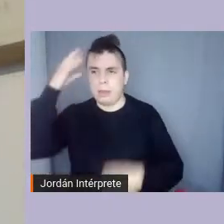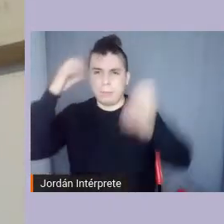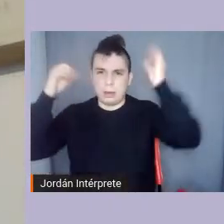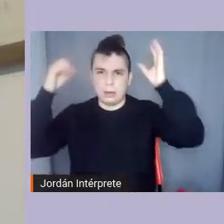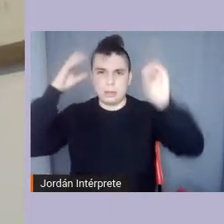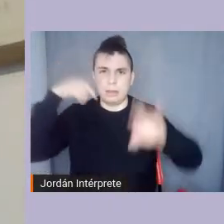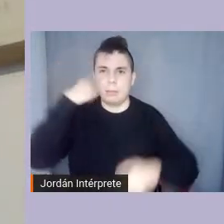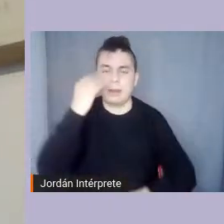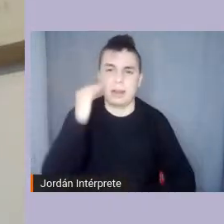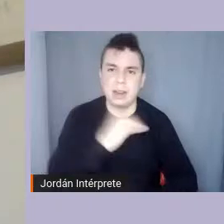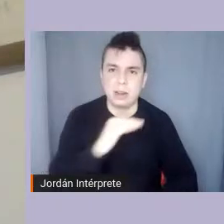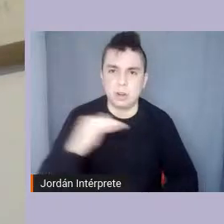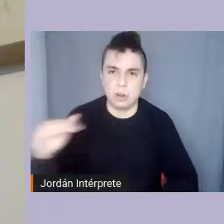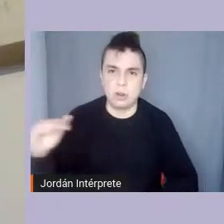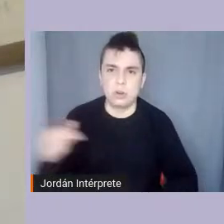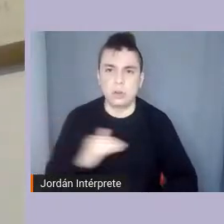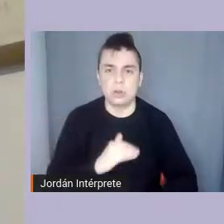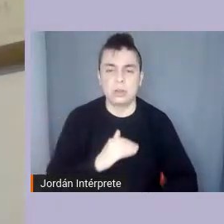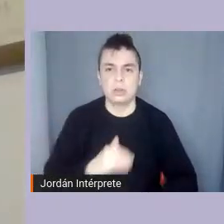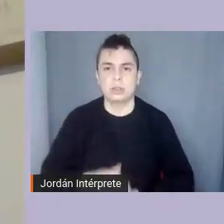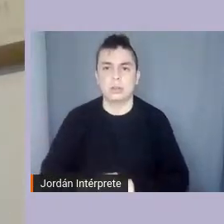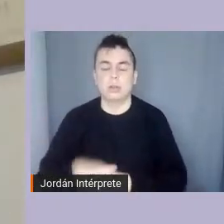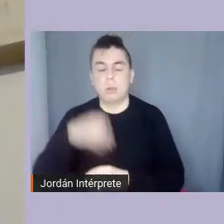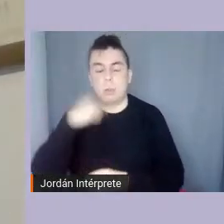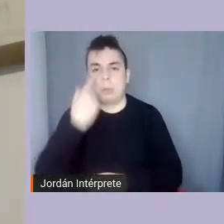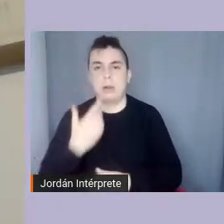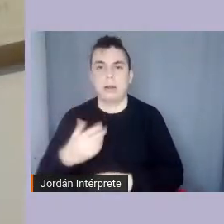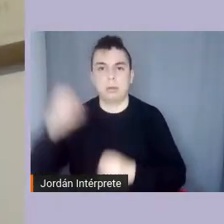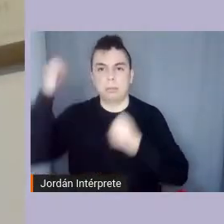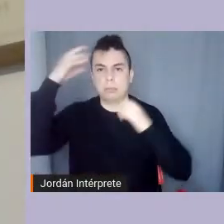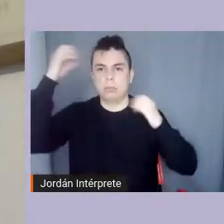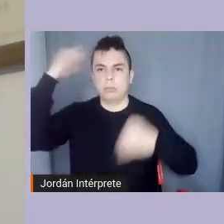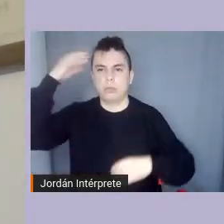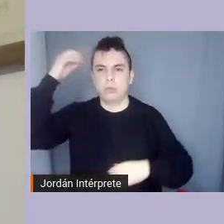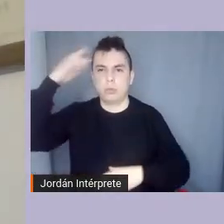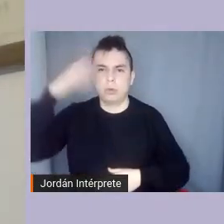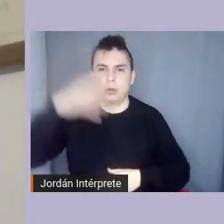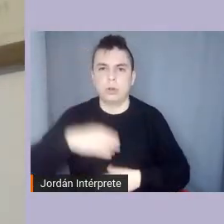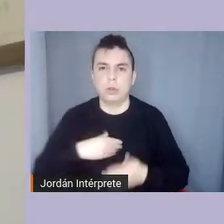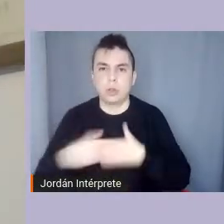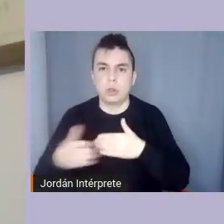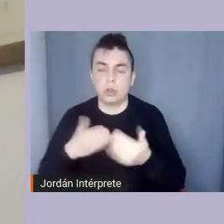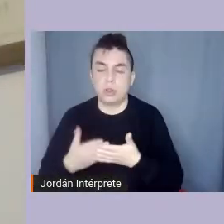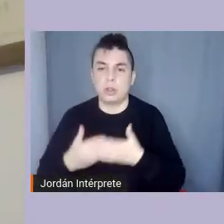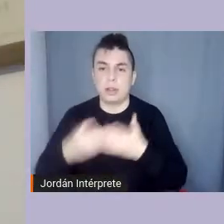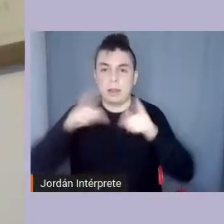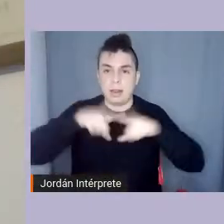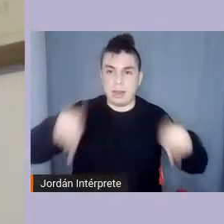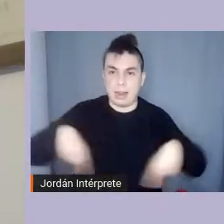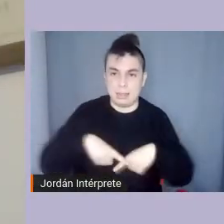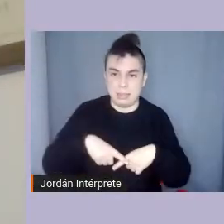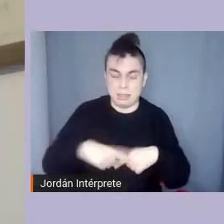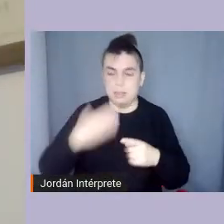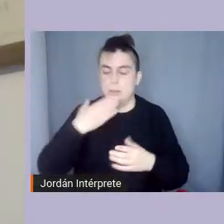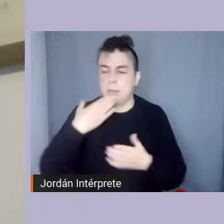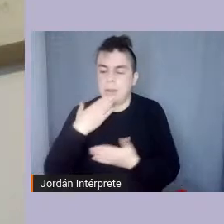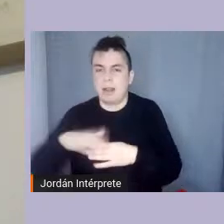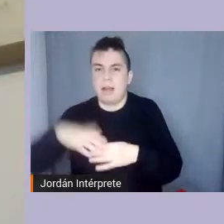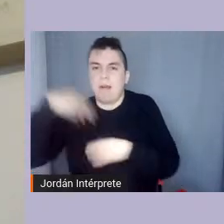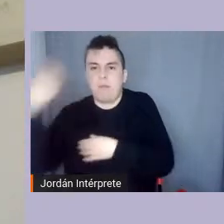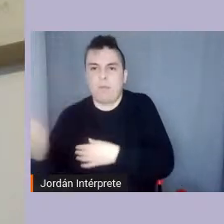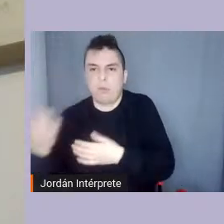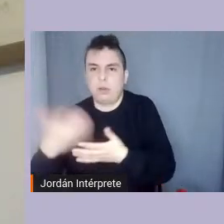de la niñez y la educación, formal, dentro de las aulas, no formal e informal.